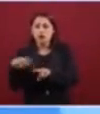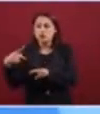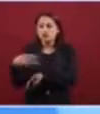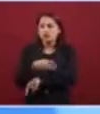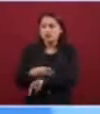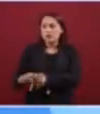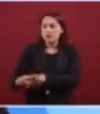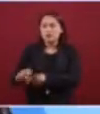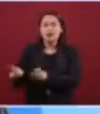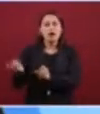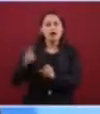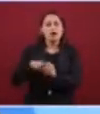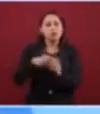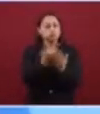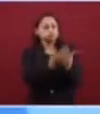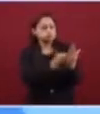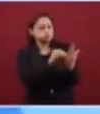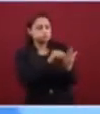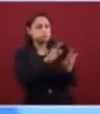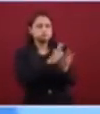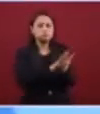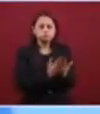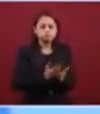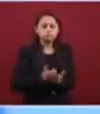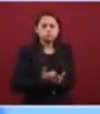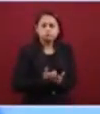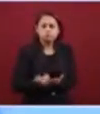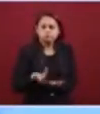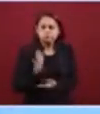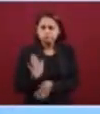en la nómina de Notimex.